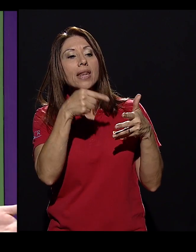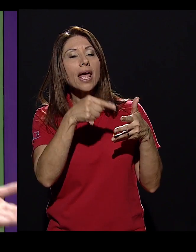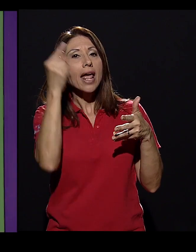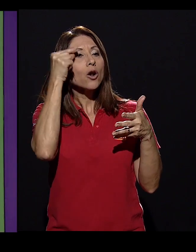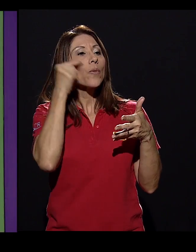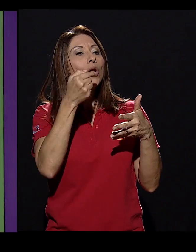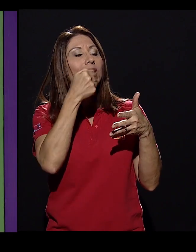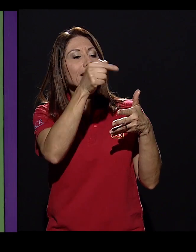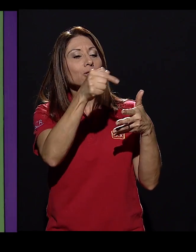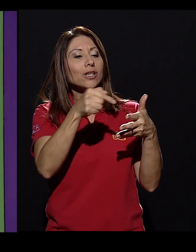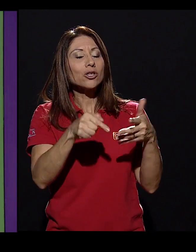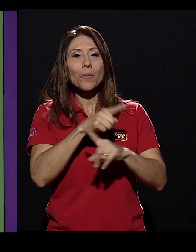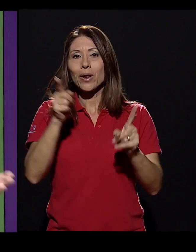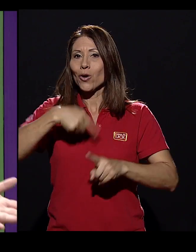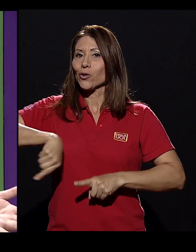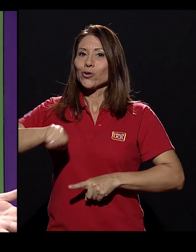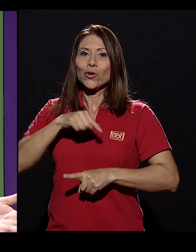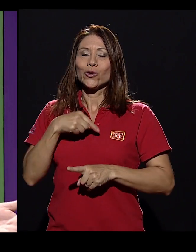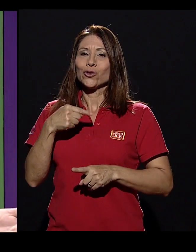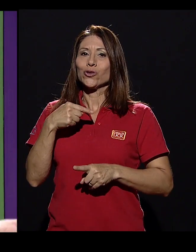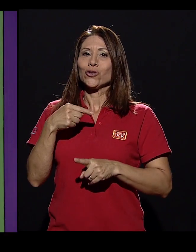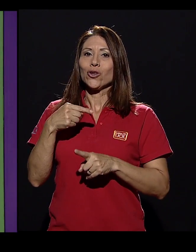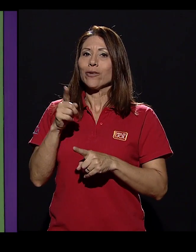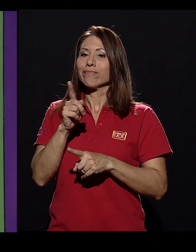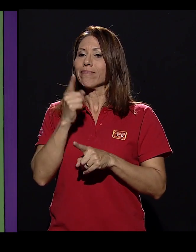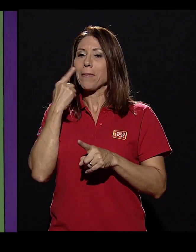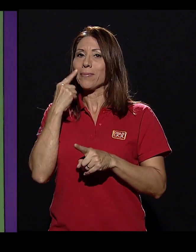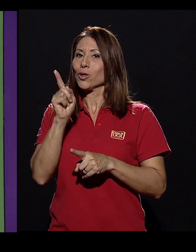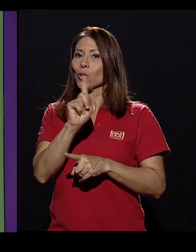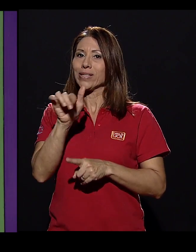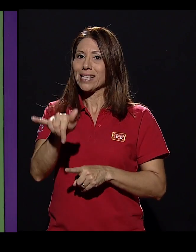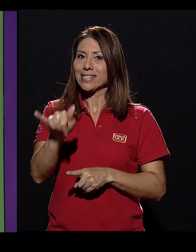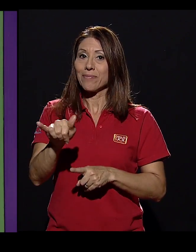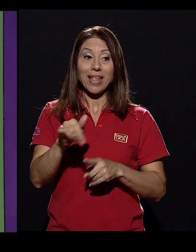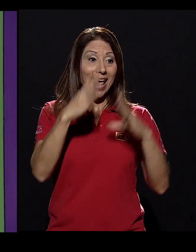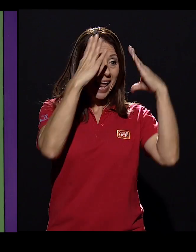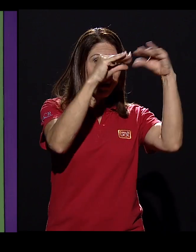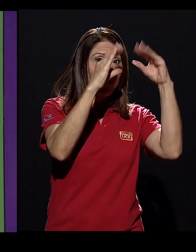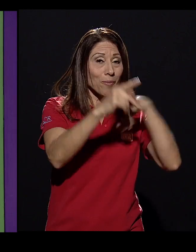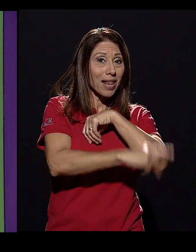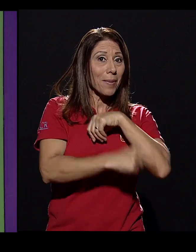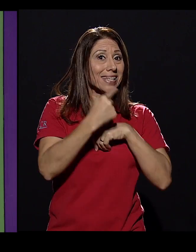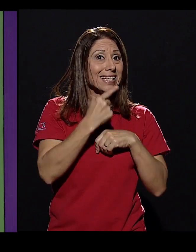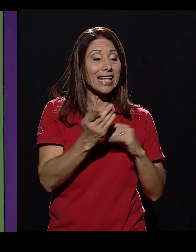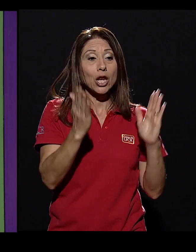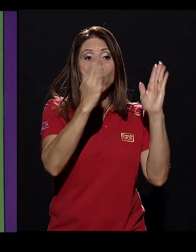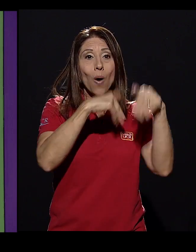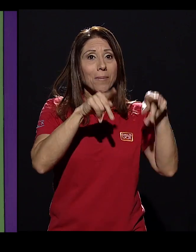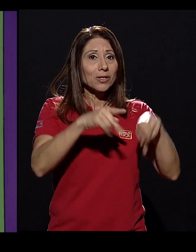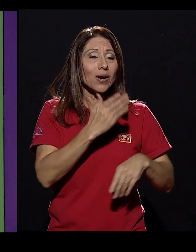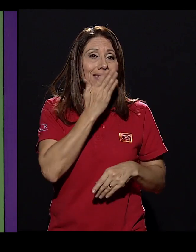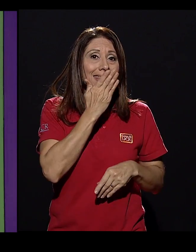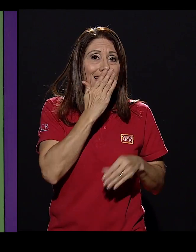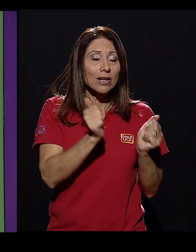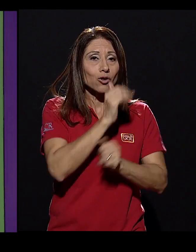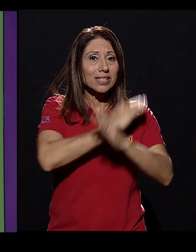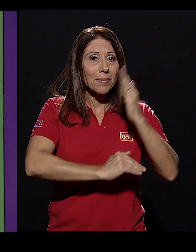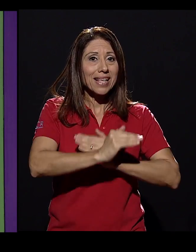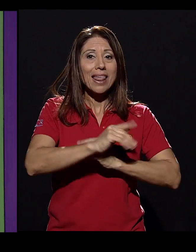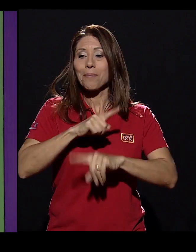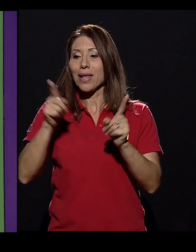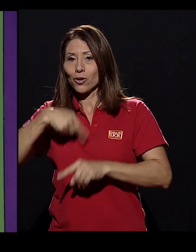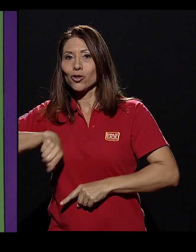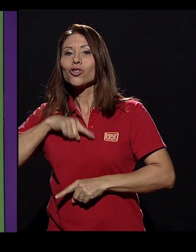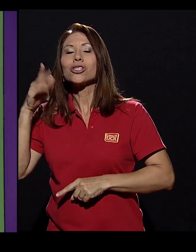se dice aquí no es así, el informe país dice que no hay indígenas con discapacidad, sabemos que hay alrededor de 15,000, ¿verdad? Y puede entonces usted, como